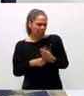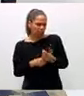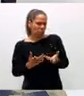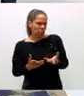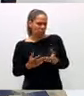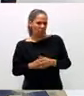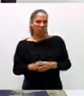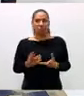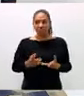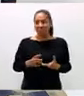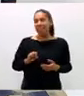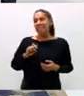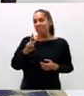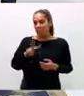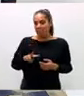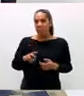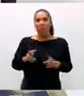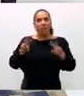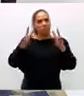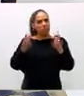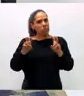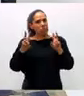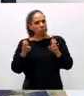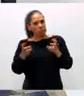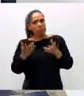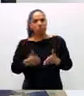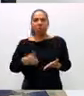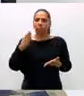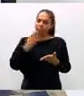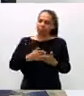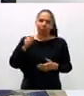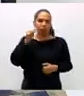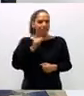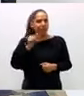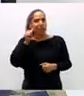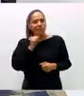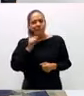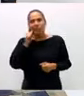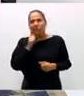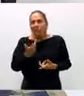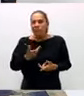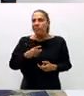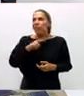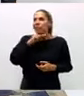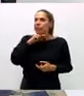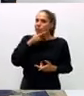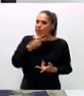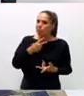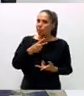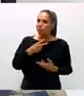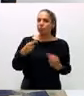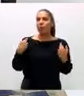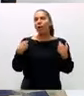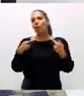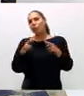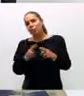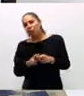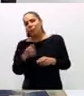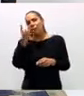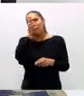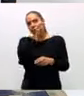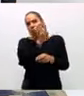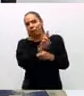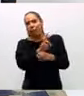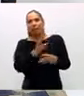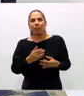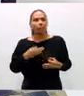entorno escolar, ha sido una temática siempre presente en las preocupaciones del personal docente, directivo, también de